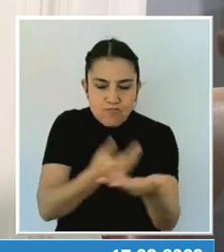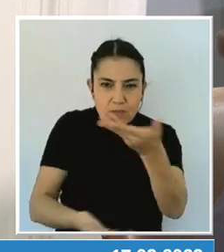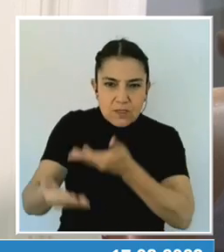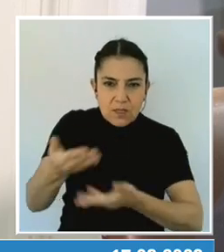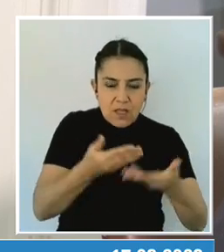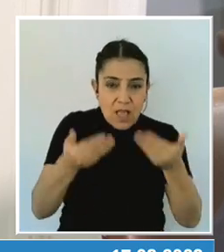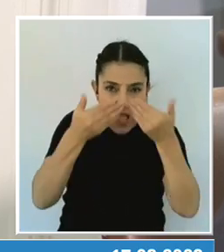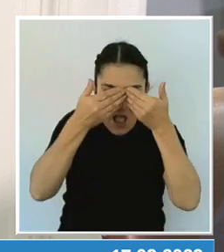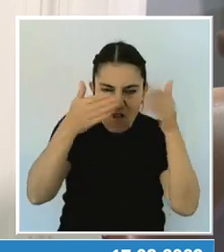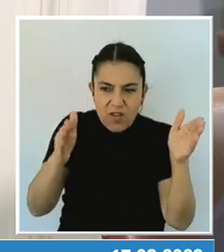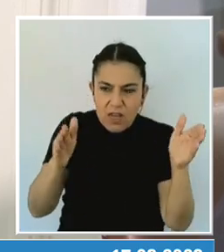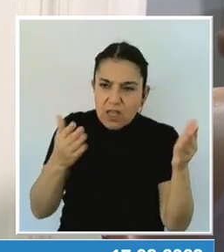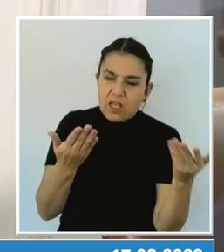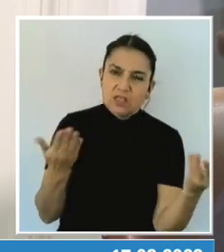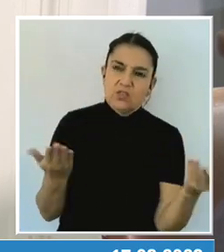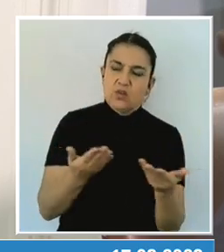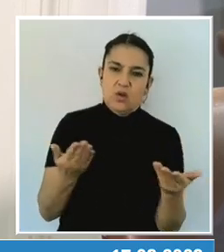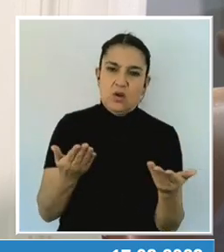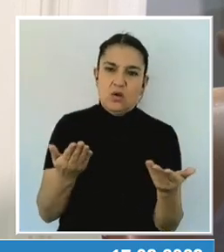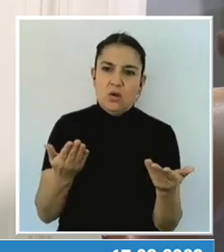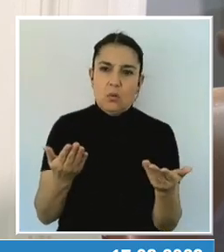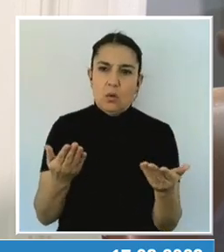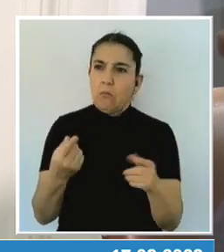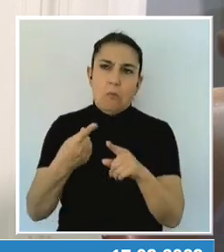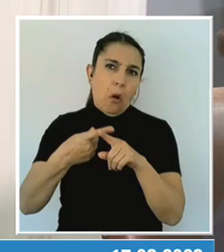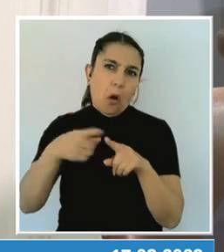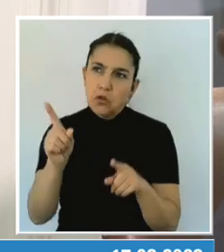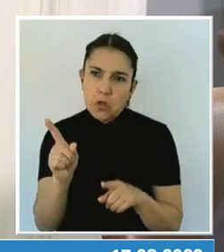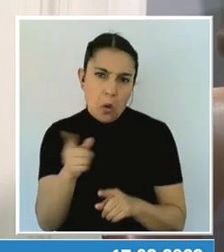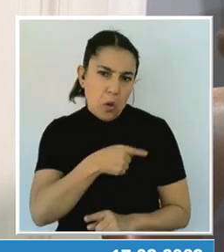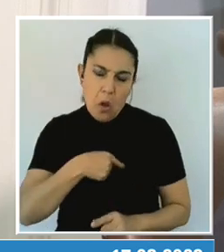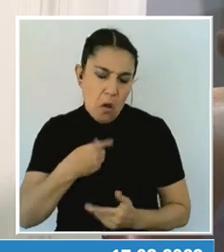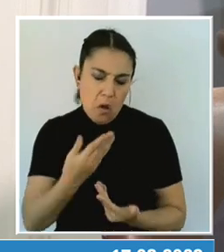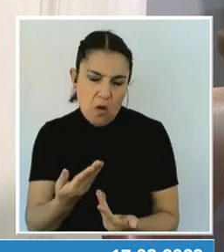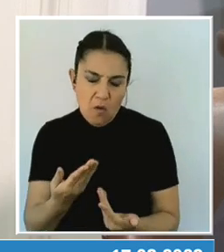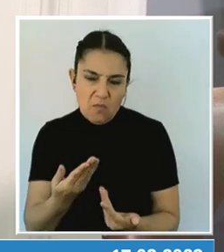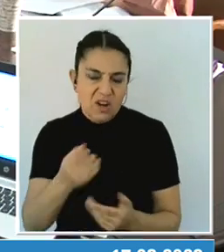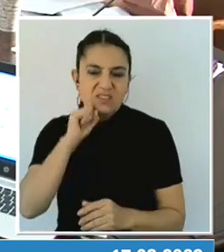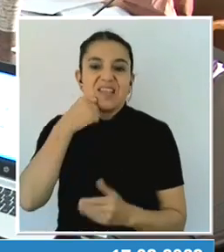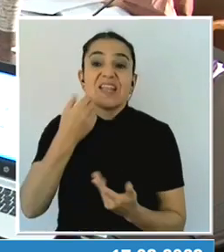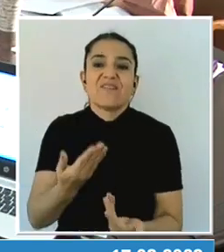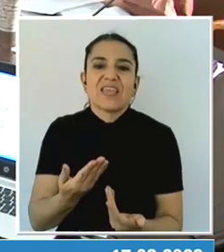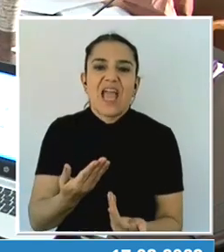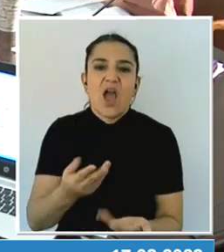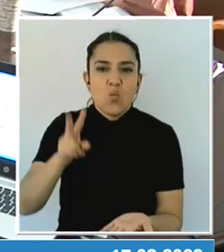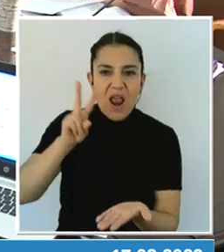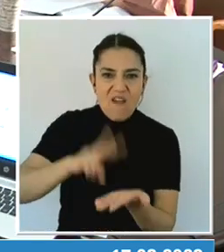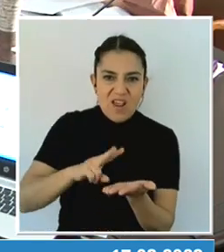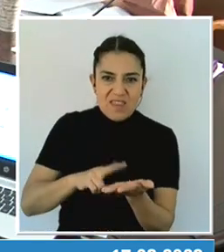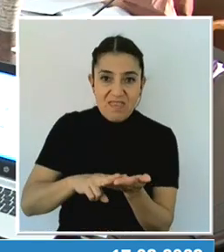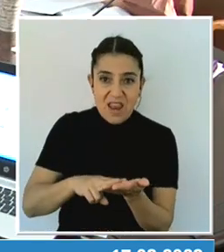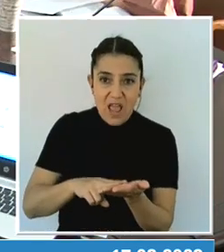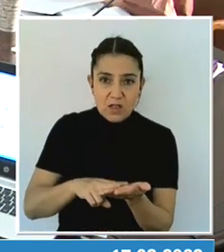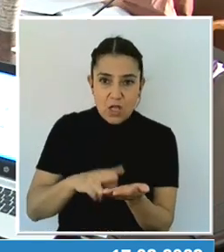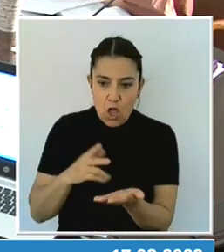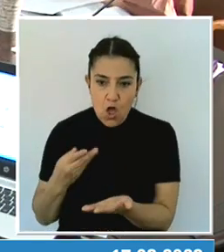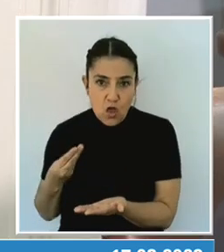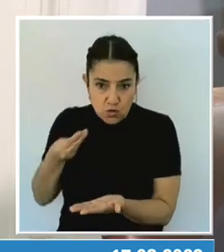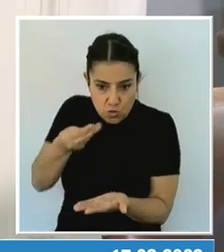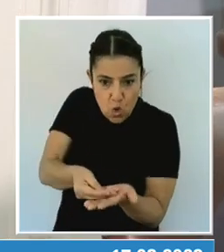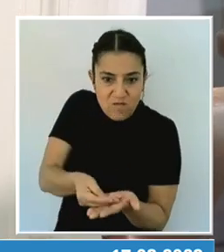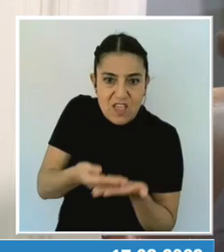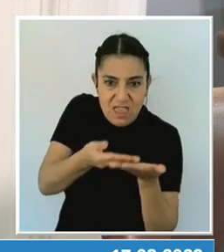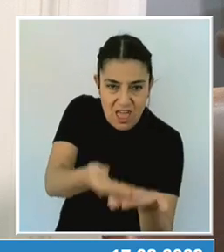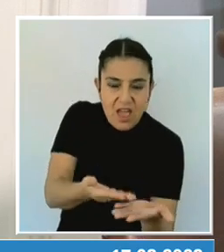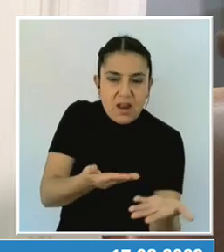llámelo o no de esa manera o busquen otro término, a una verdadera subsidiariedad. Hay una profesora francesa cuyo